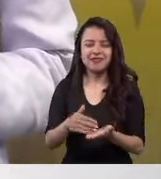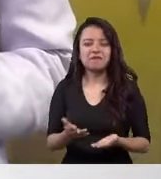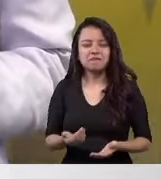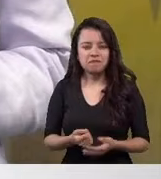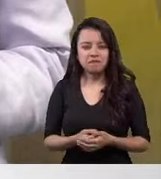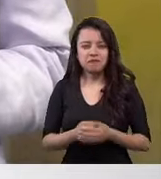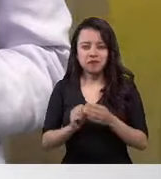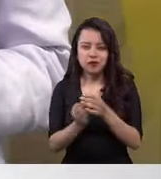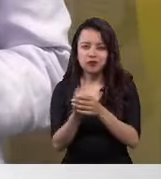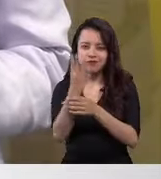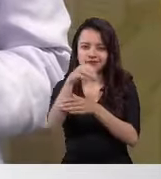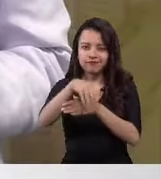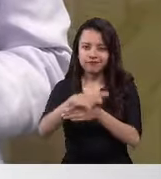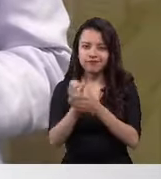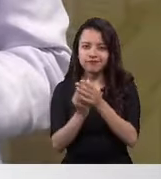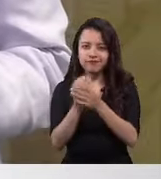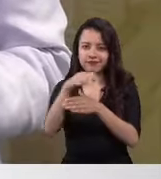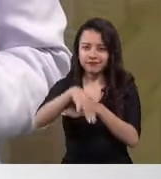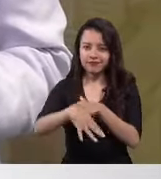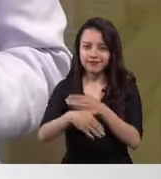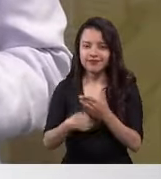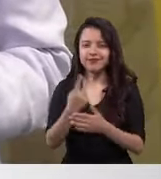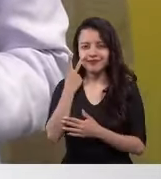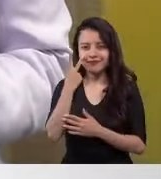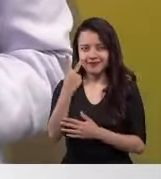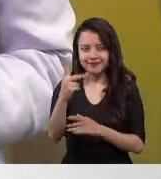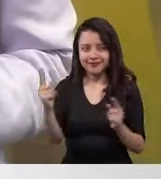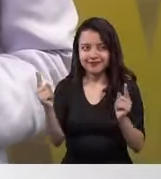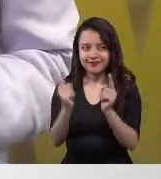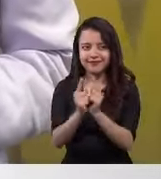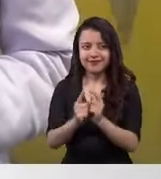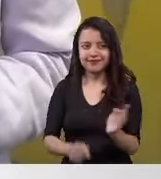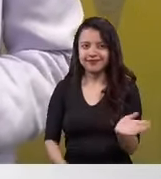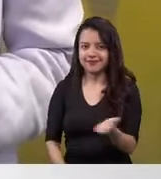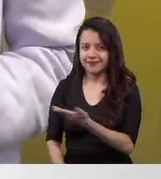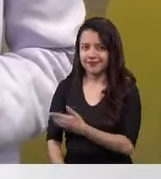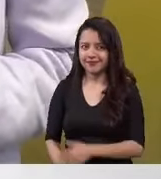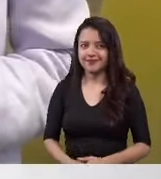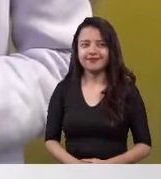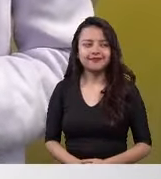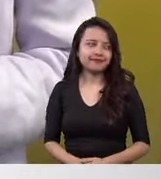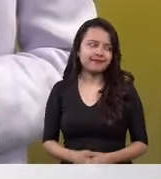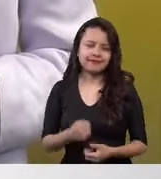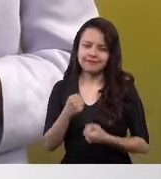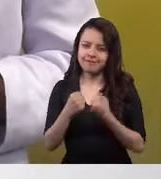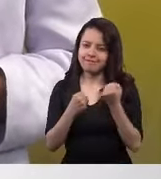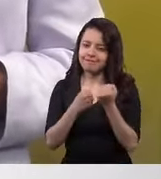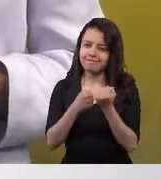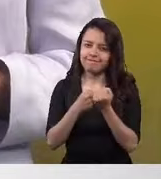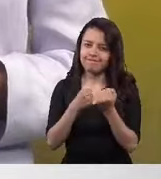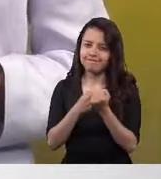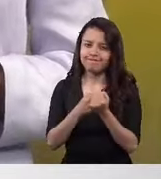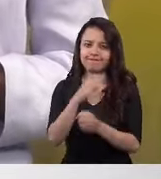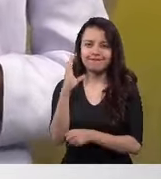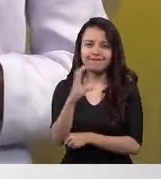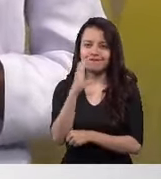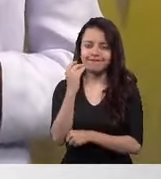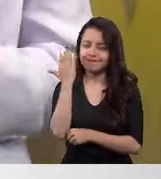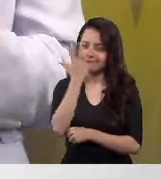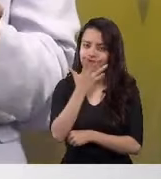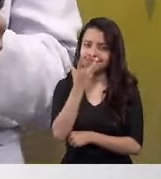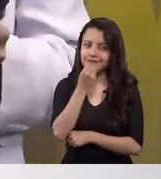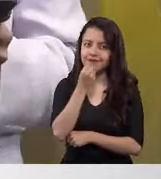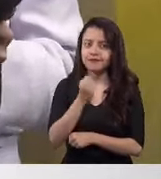donación a la campaña de Vamos Pa'lante y se lleva su boleta de EXMA. Es que este es un aporte a Colombia maravilloso. Vamos Pa'lante. Pero, Joana,